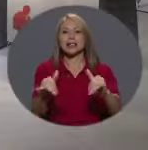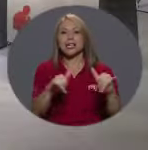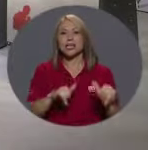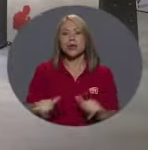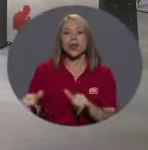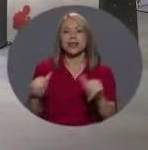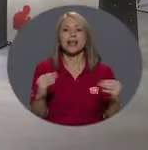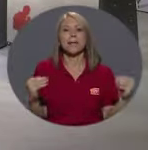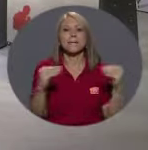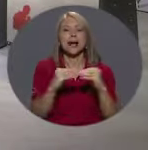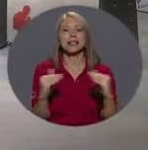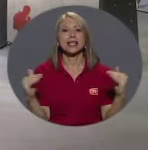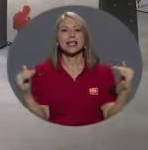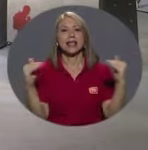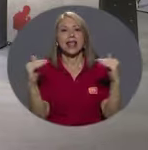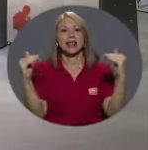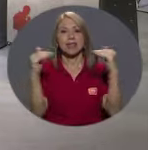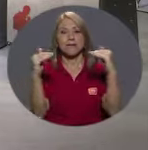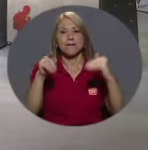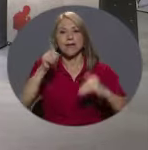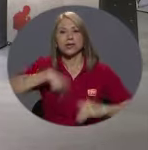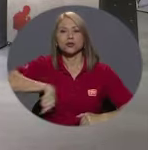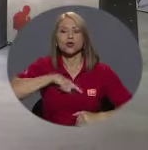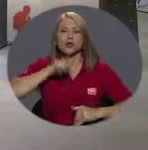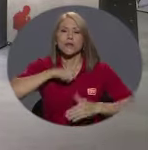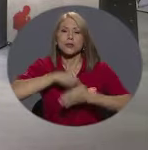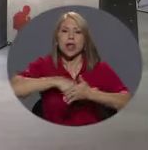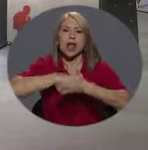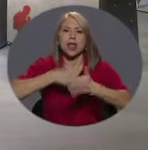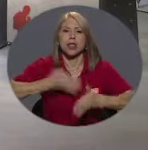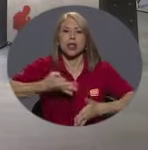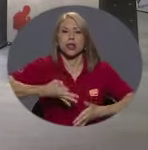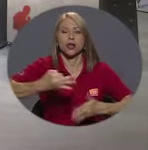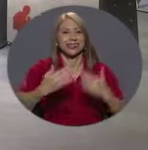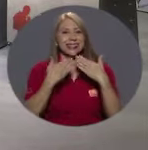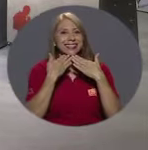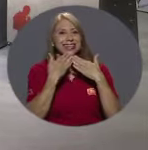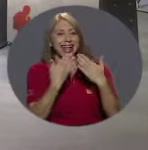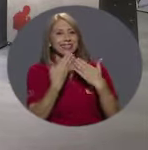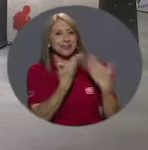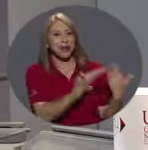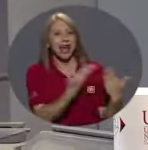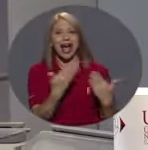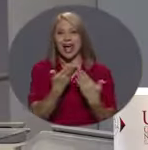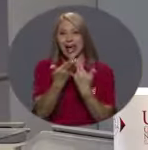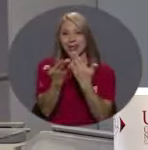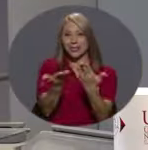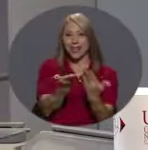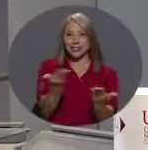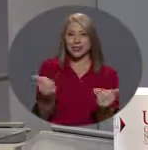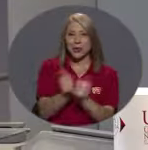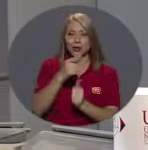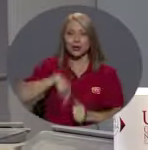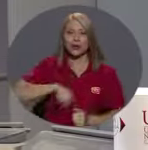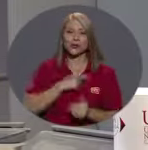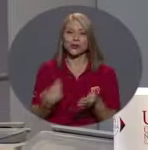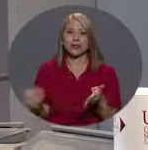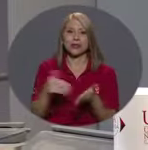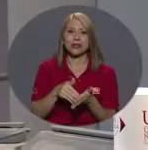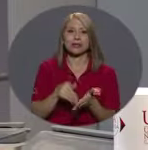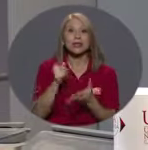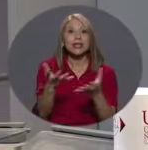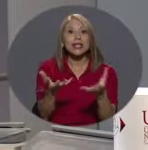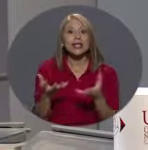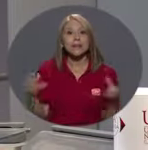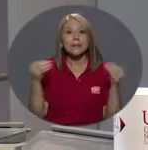equitativa, pues es una de esas cosas por las que uno tiene que luchar todos los días. Muchas gracias por acompañarnos. Gracias. Y a ustedes por estar con nosotros una vez más.